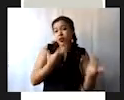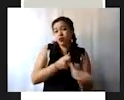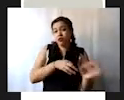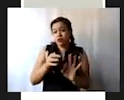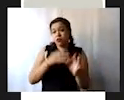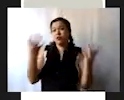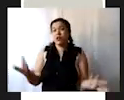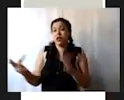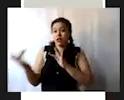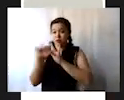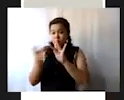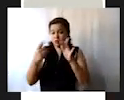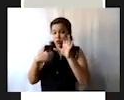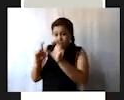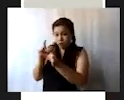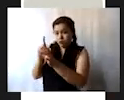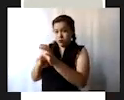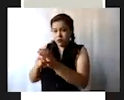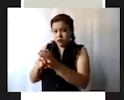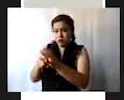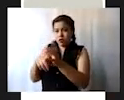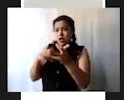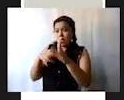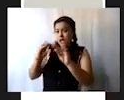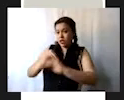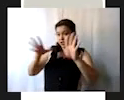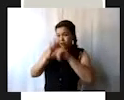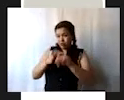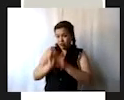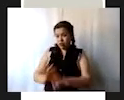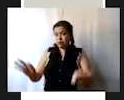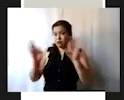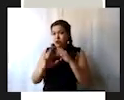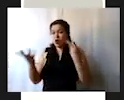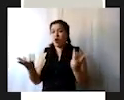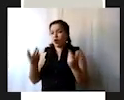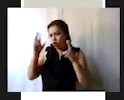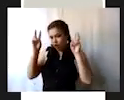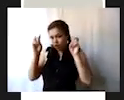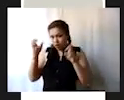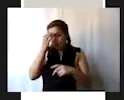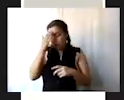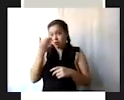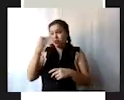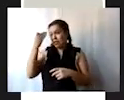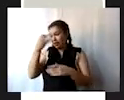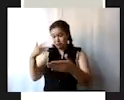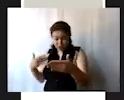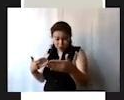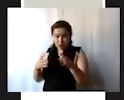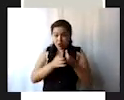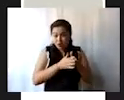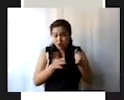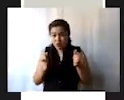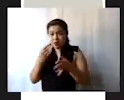red de la que formo parte tiene claro la importancia o relevancia de este tema, del tiempo que nos queda, dónde es que